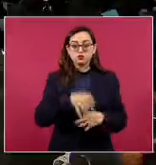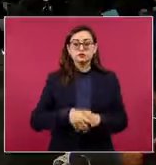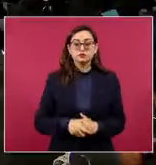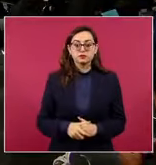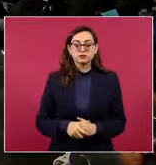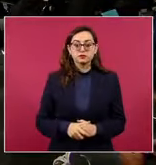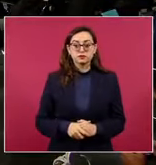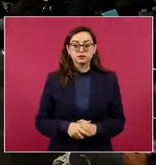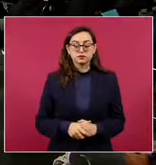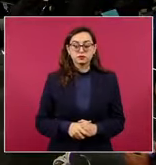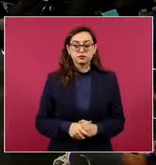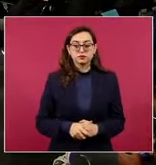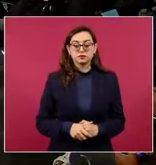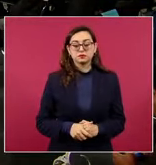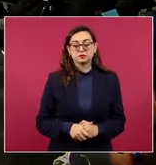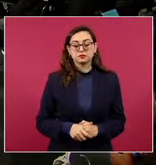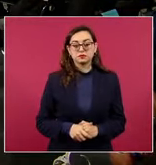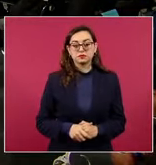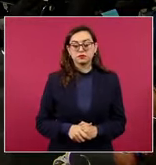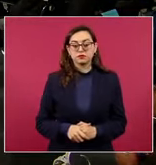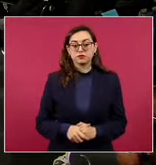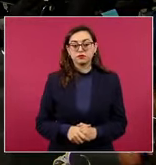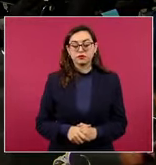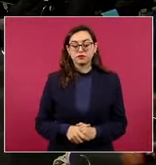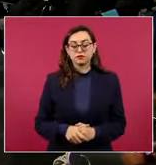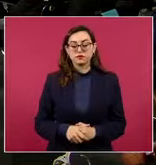Eso lo presentaron los